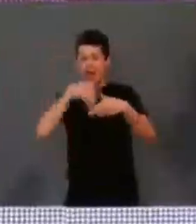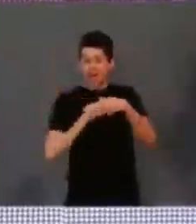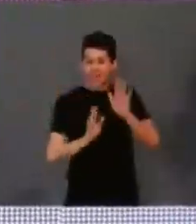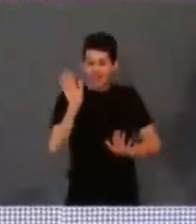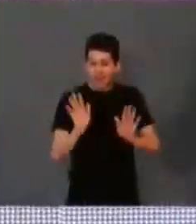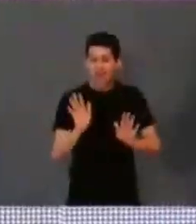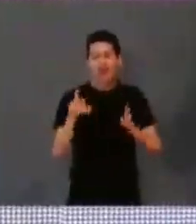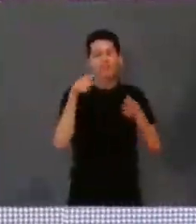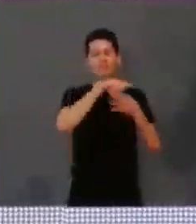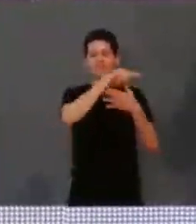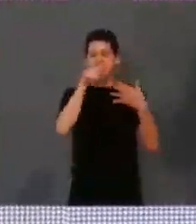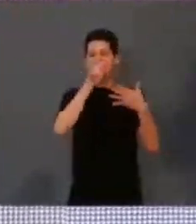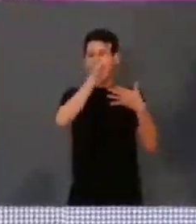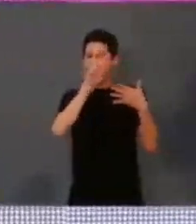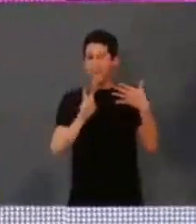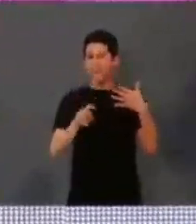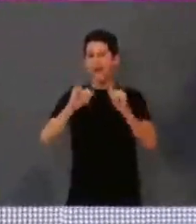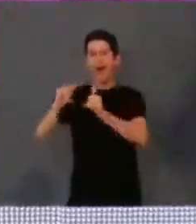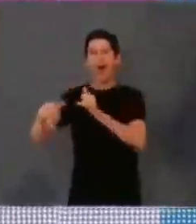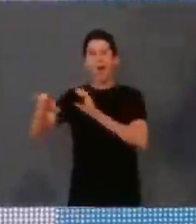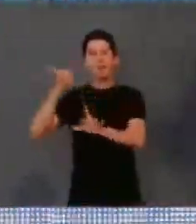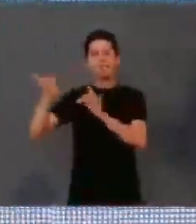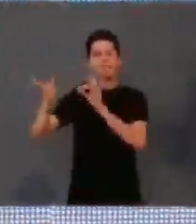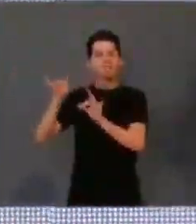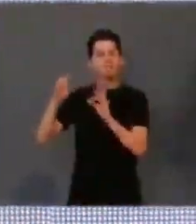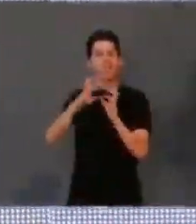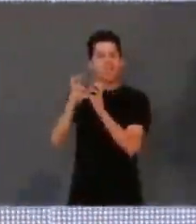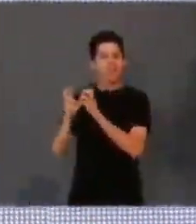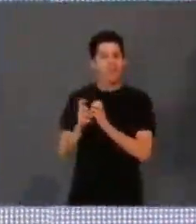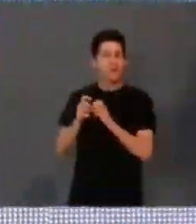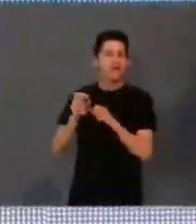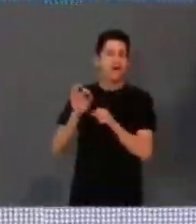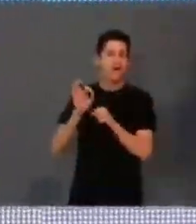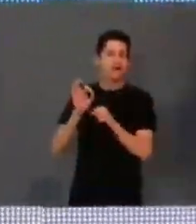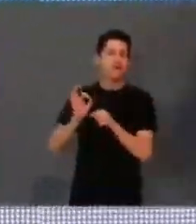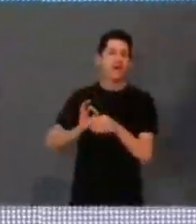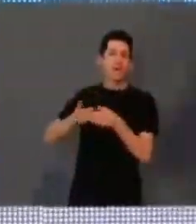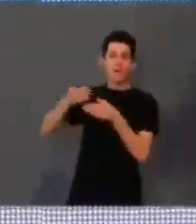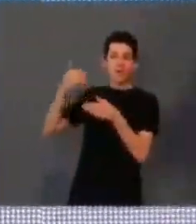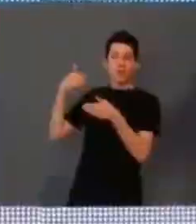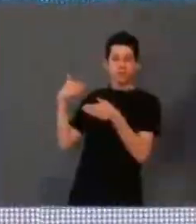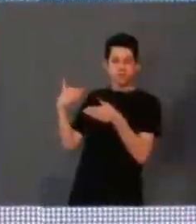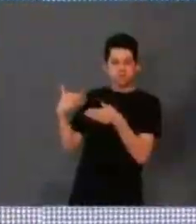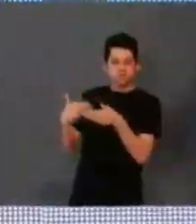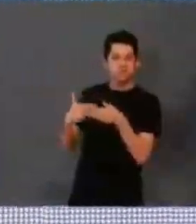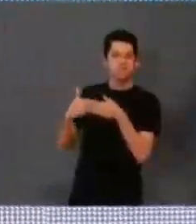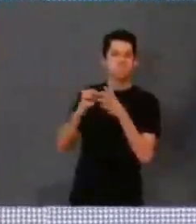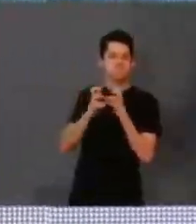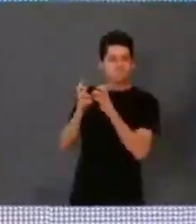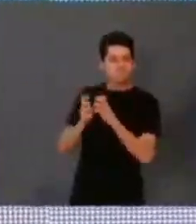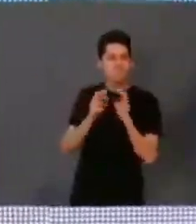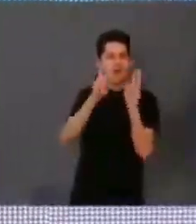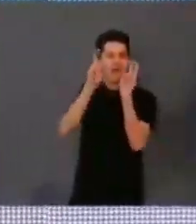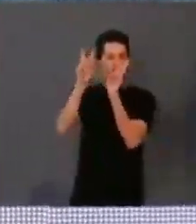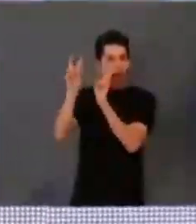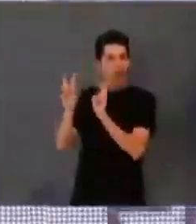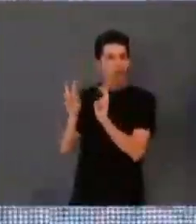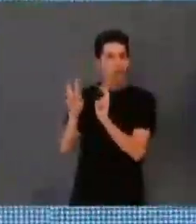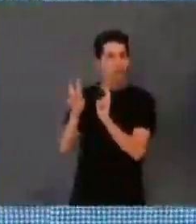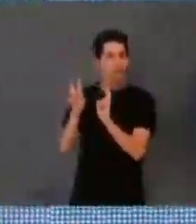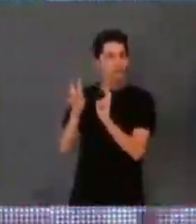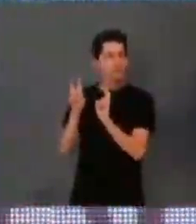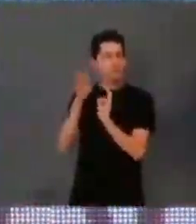seleccionados por los chicos y chicas en todo este recorrido que han estado haciendo y que desde